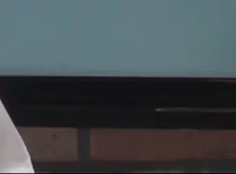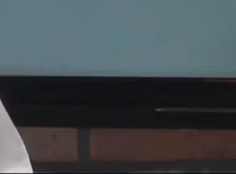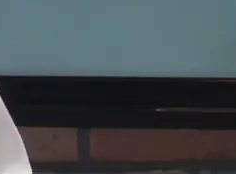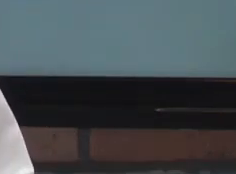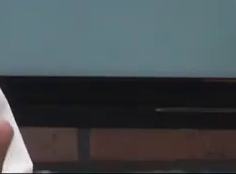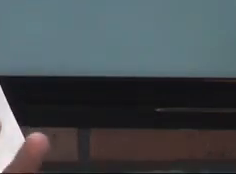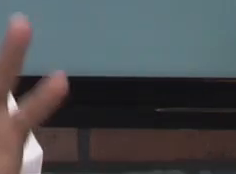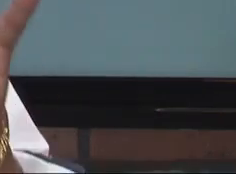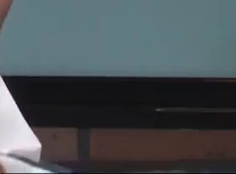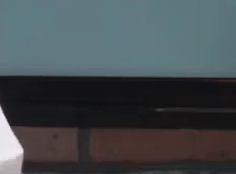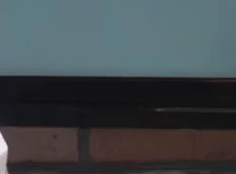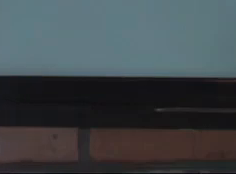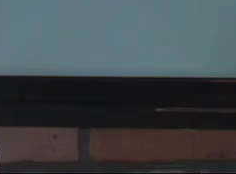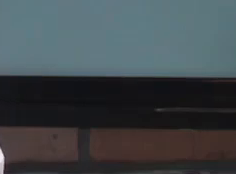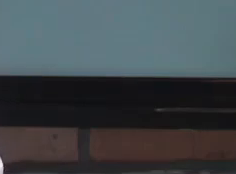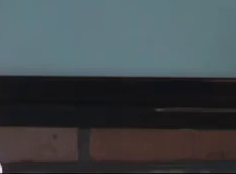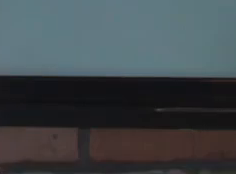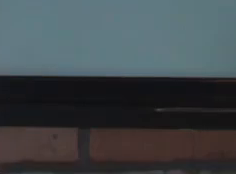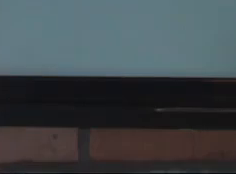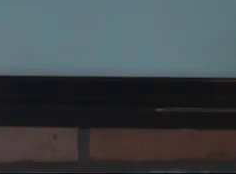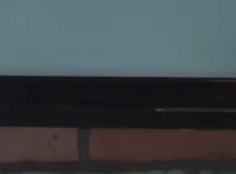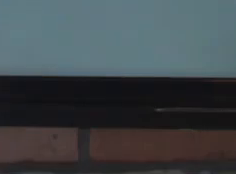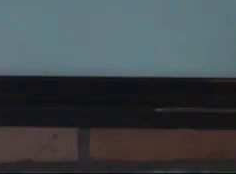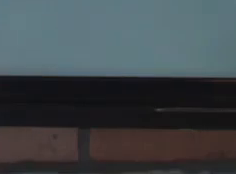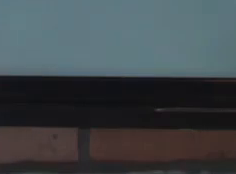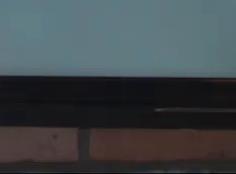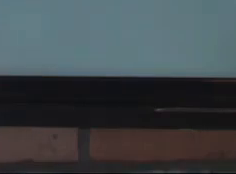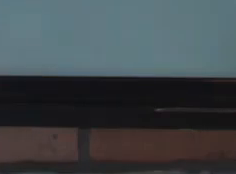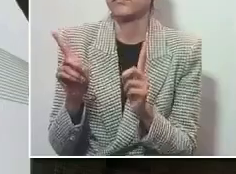sirven y a ver cuánto duran.